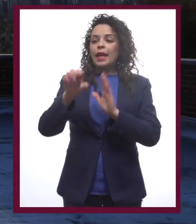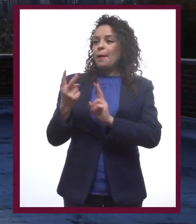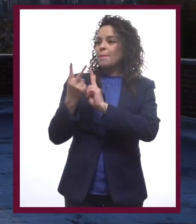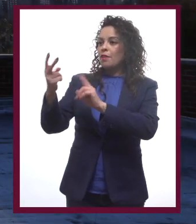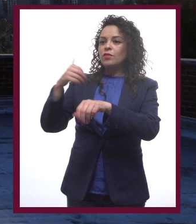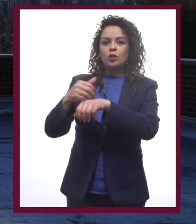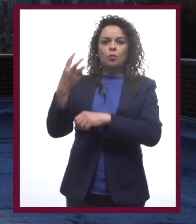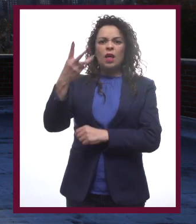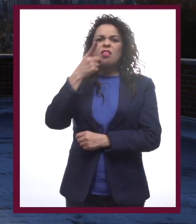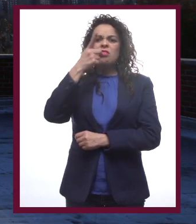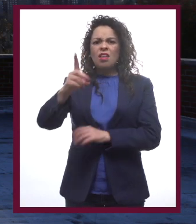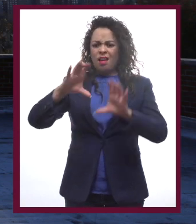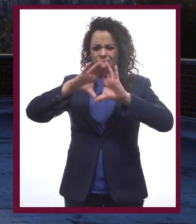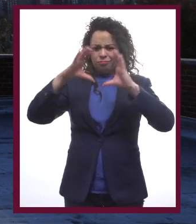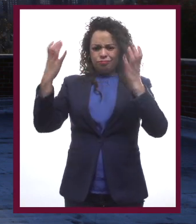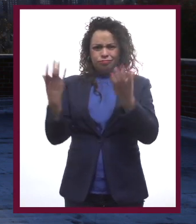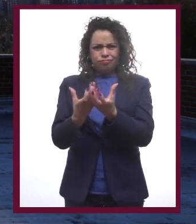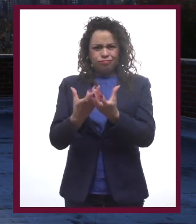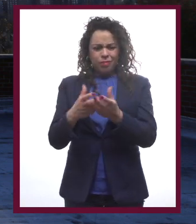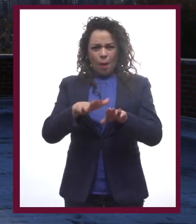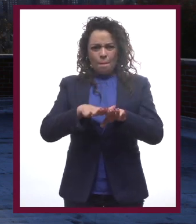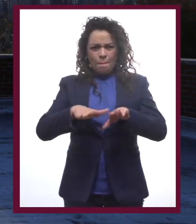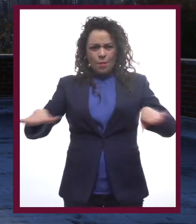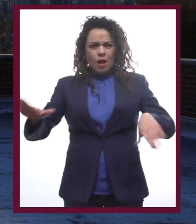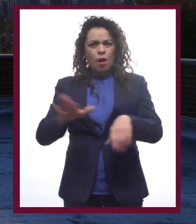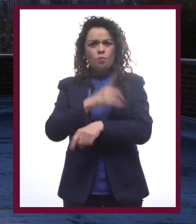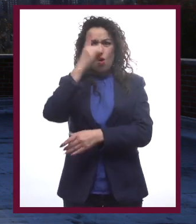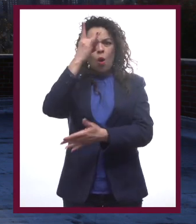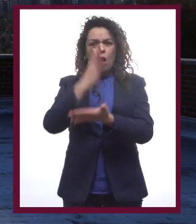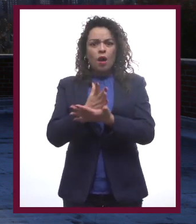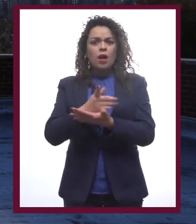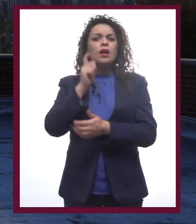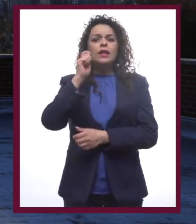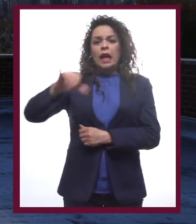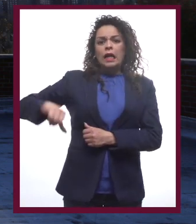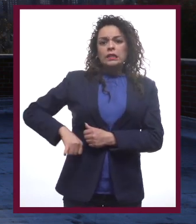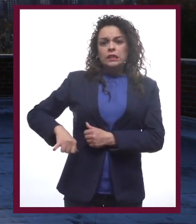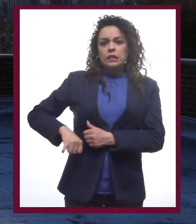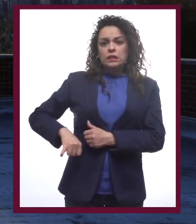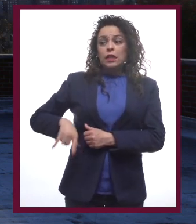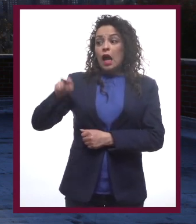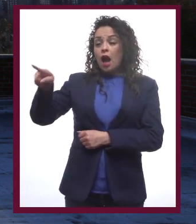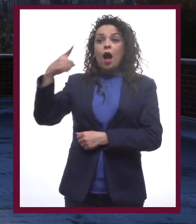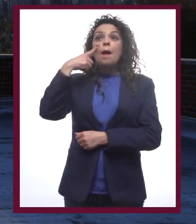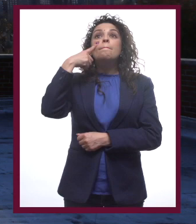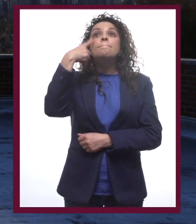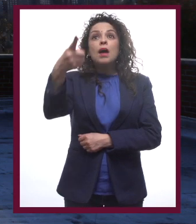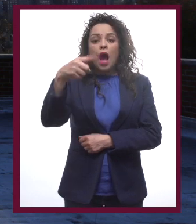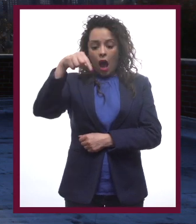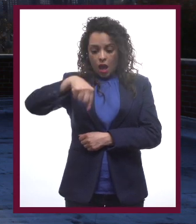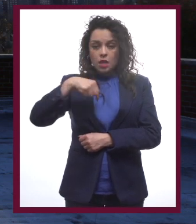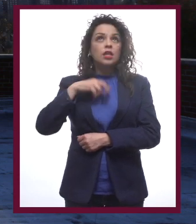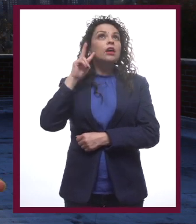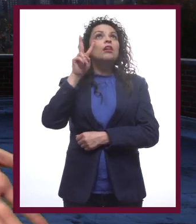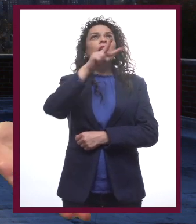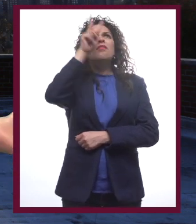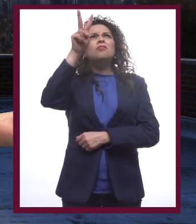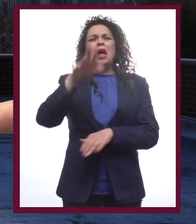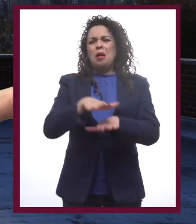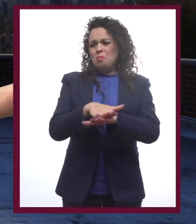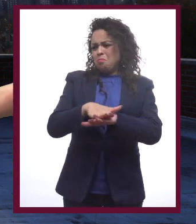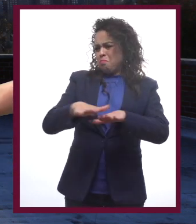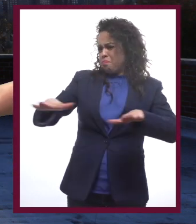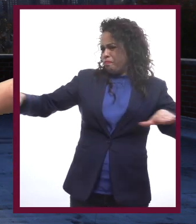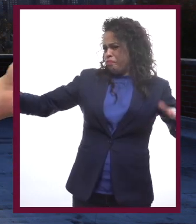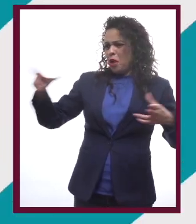Así es como el vecino del 3 cree que la Tierra es plana, porque solo se basa en un único hecho que le importa, que él la ve plana